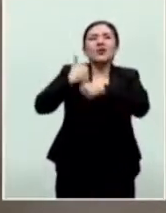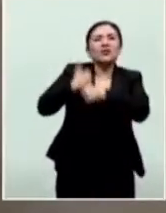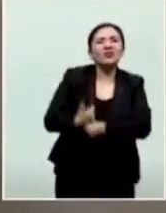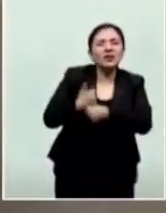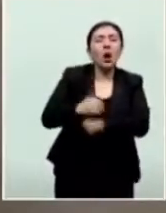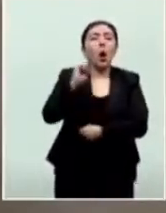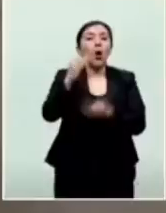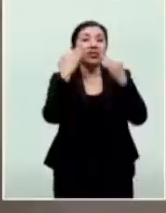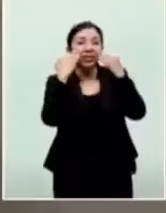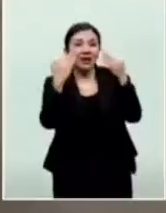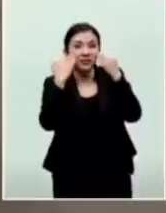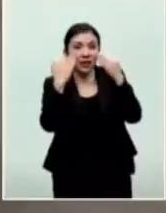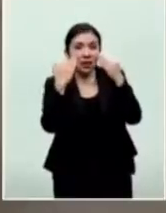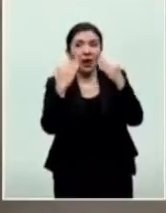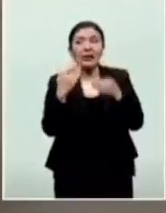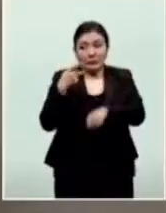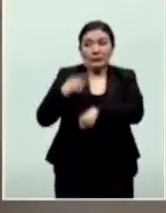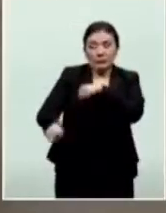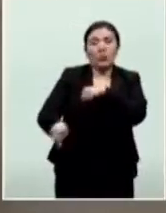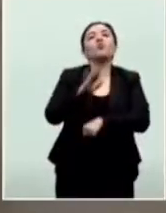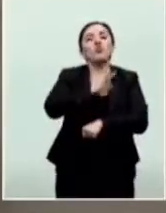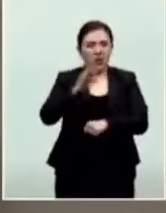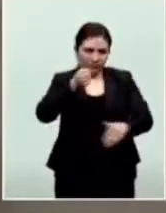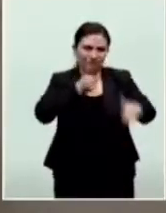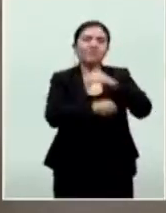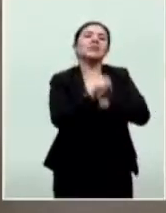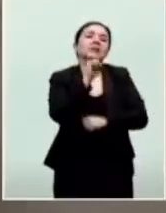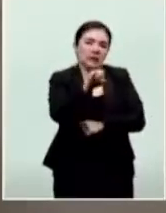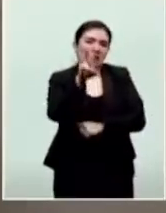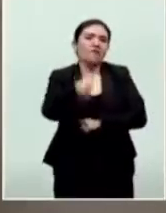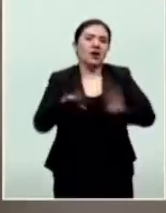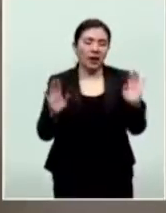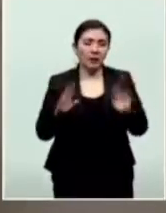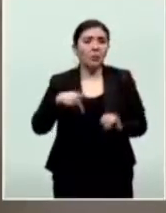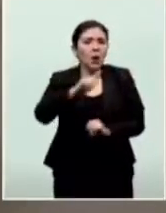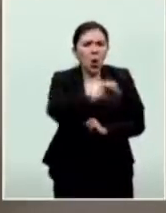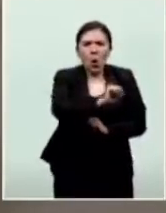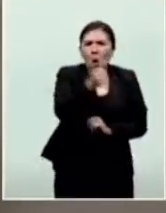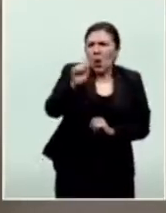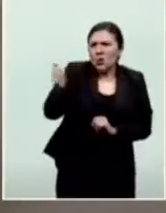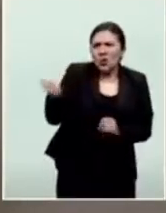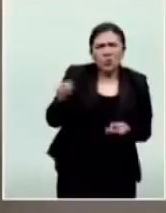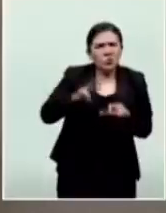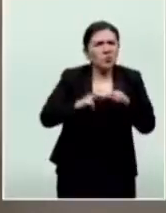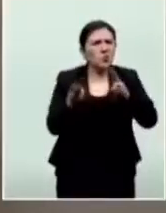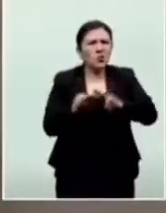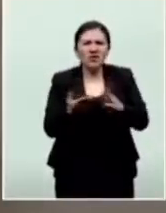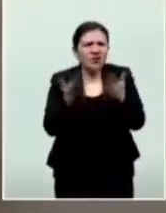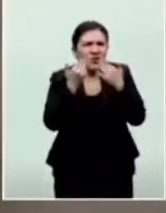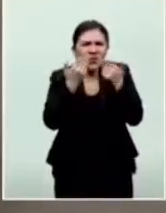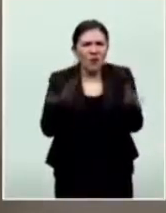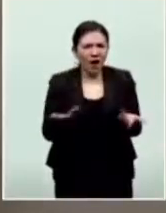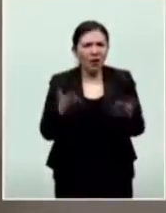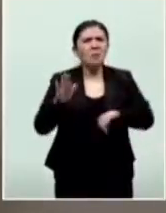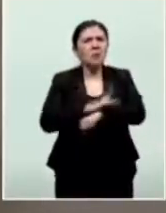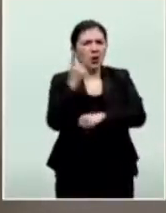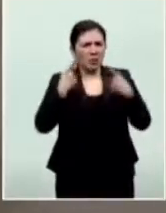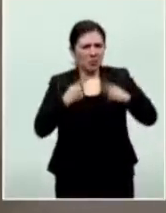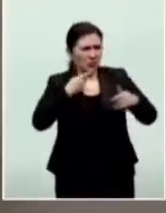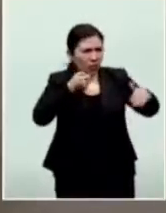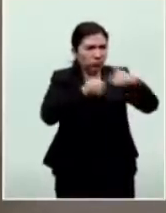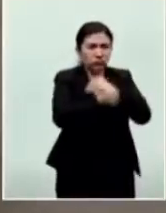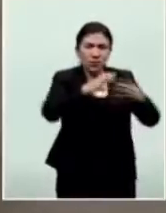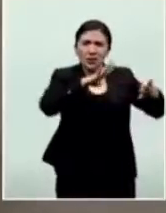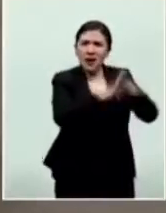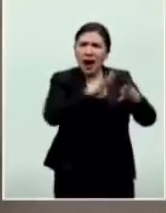los testigos. Pero fuera de estos casos, no hay razón para que la gente esté en prisión antes